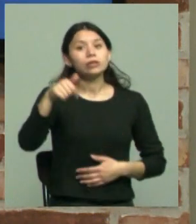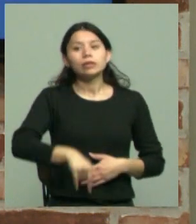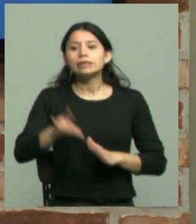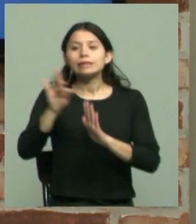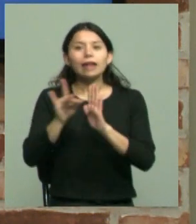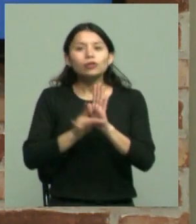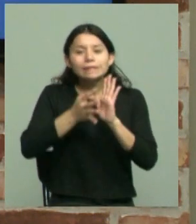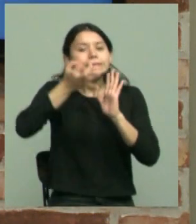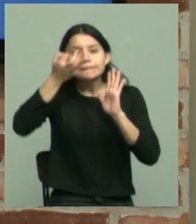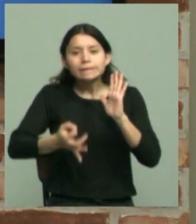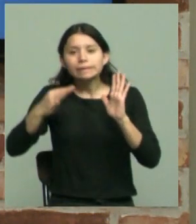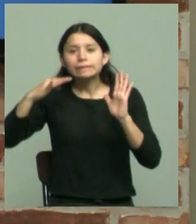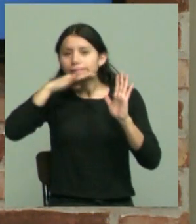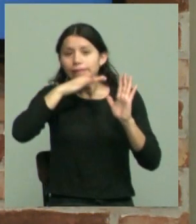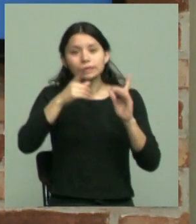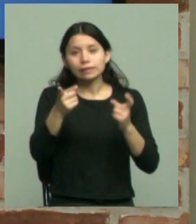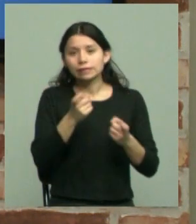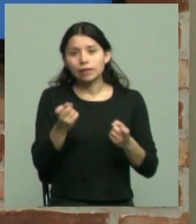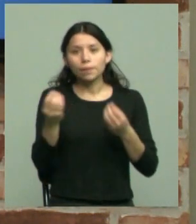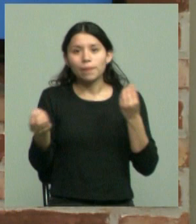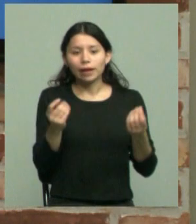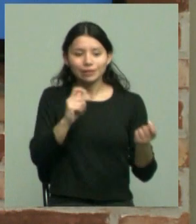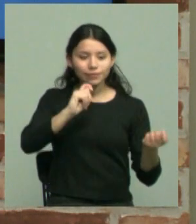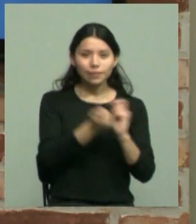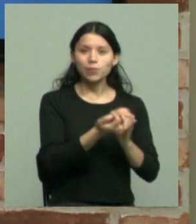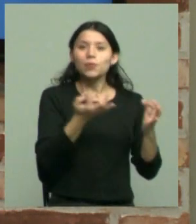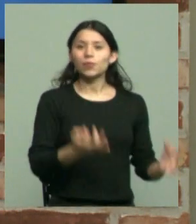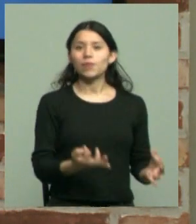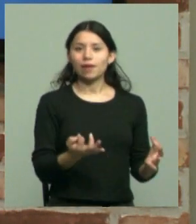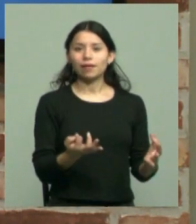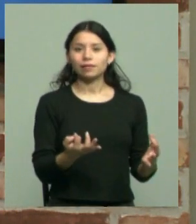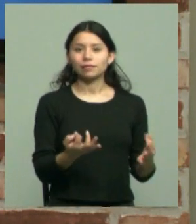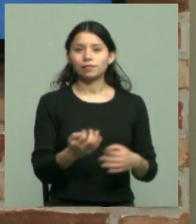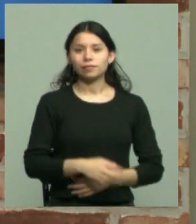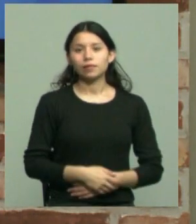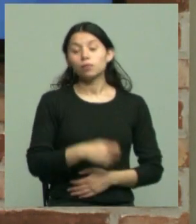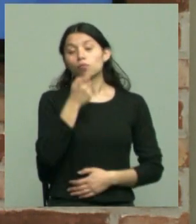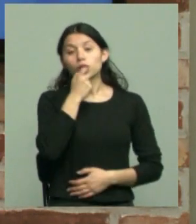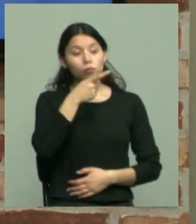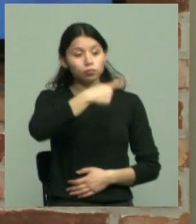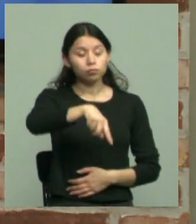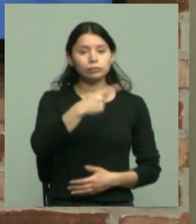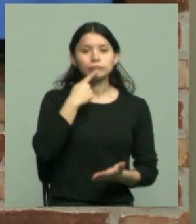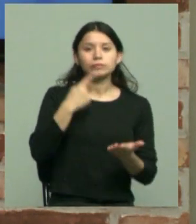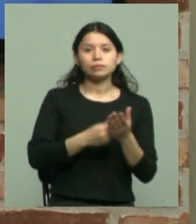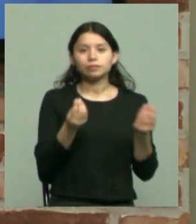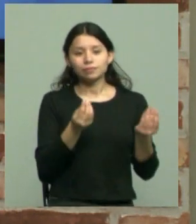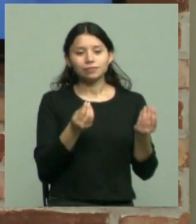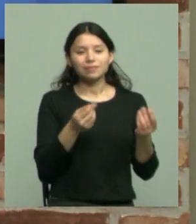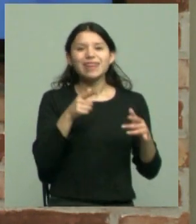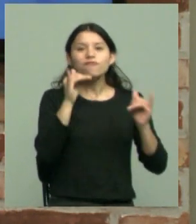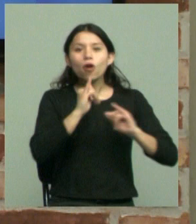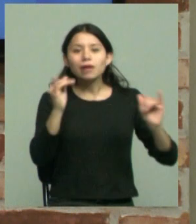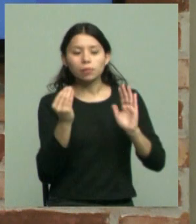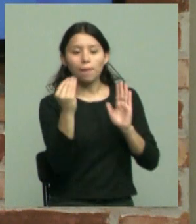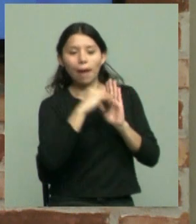precisos para poder ir quitando esa sedimentación que se va generando cuando van agregando contenido, pero no van quitando el excedente. Entonces